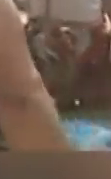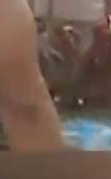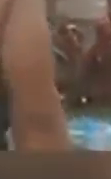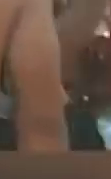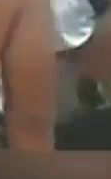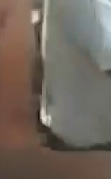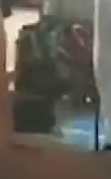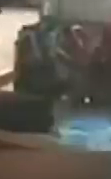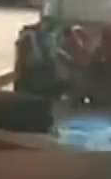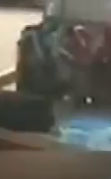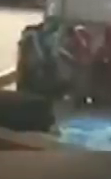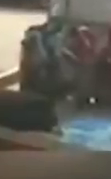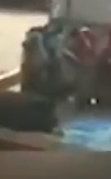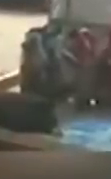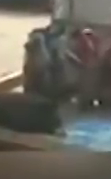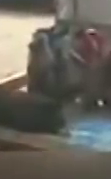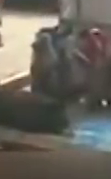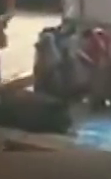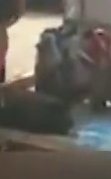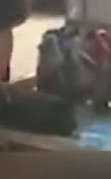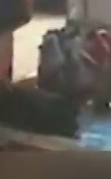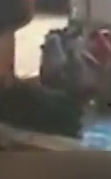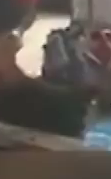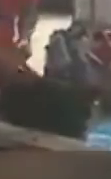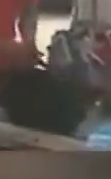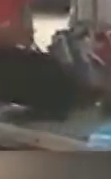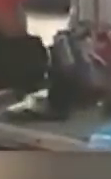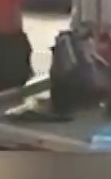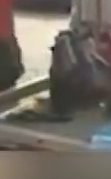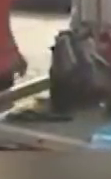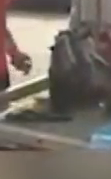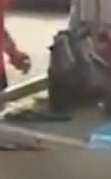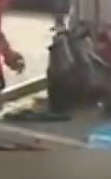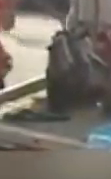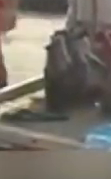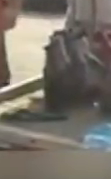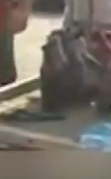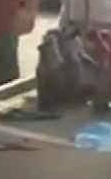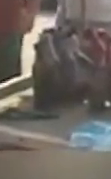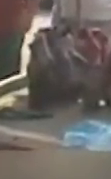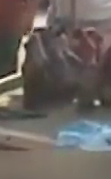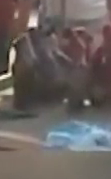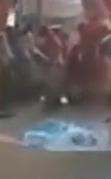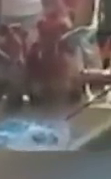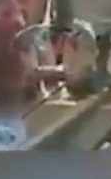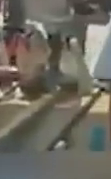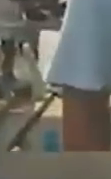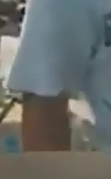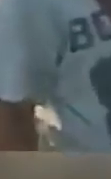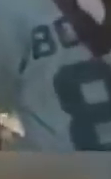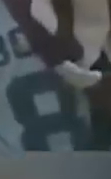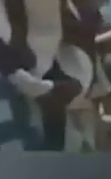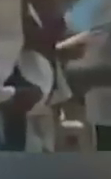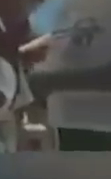esto incluso con la propia vida como las tardes de mensajes el joven con el que acabamos de hablar